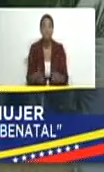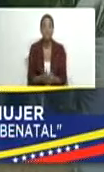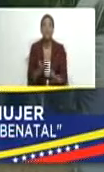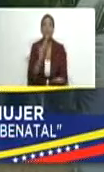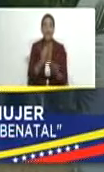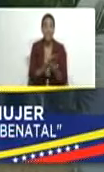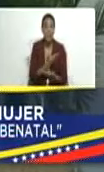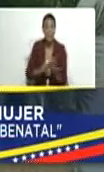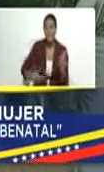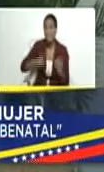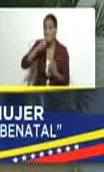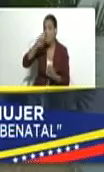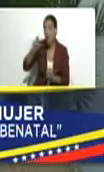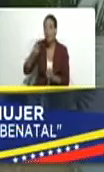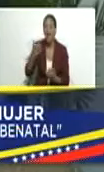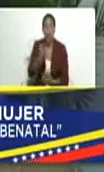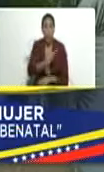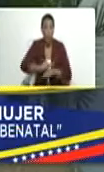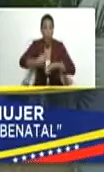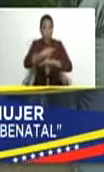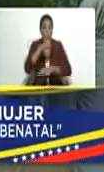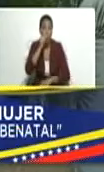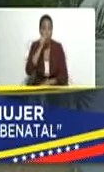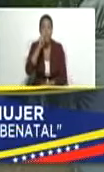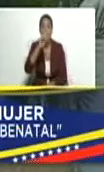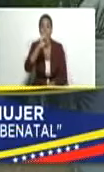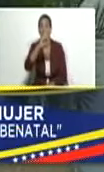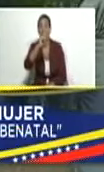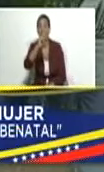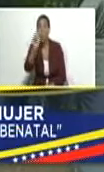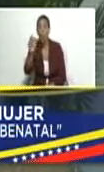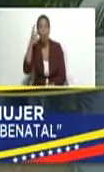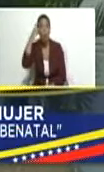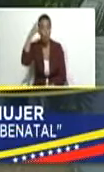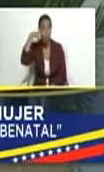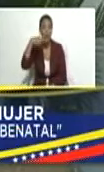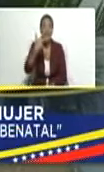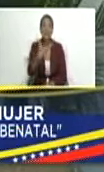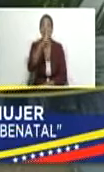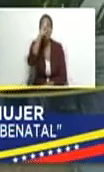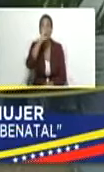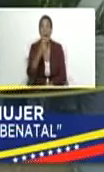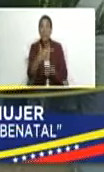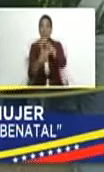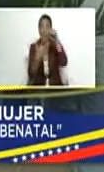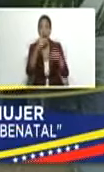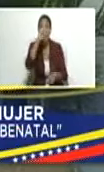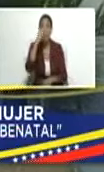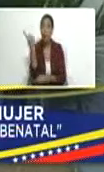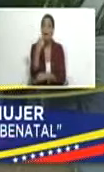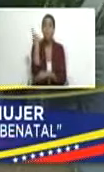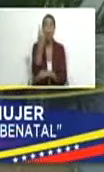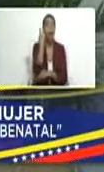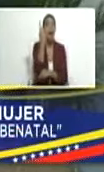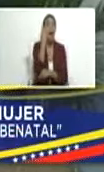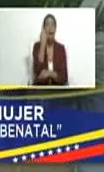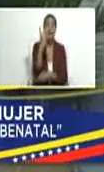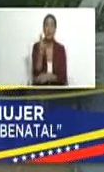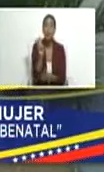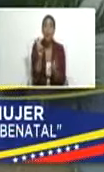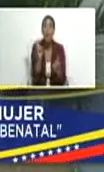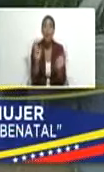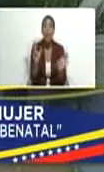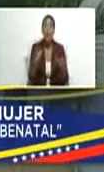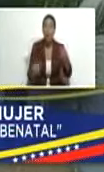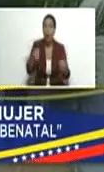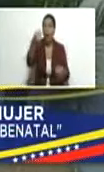Gracias al presidente, gracias al gobernador. Hoy, después de 3 años, tenemos ambulancia nueva. Y